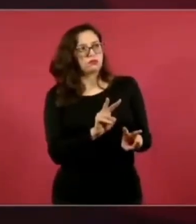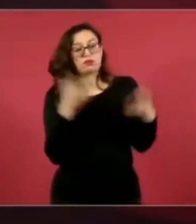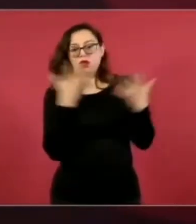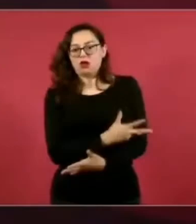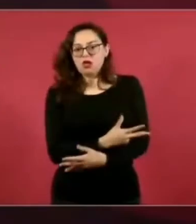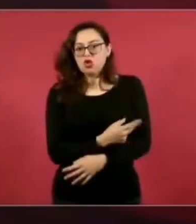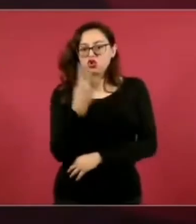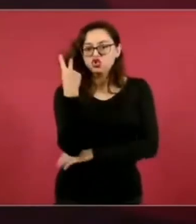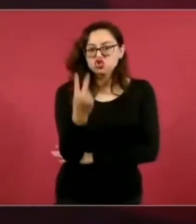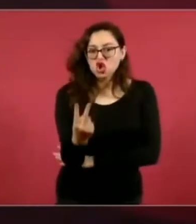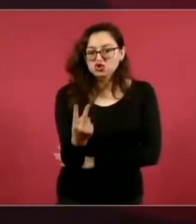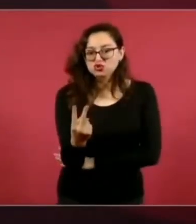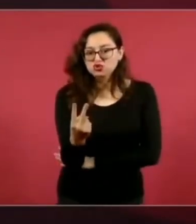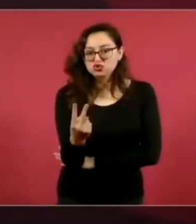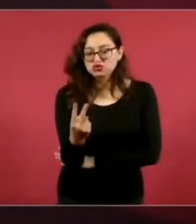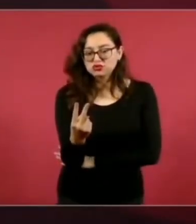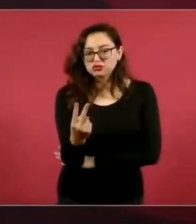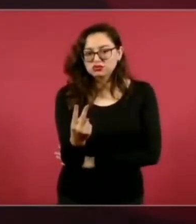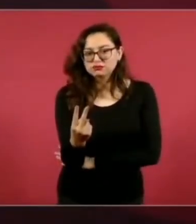llega acompañado